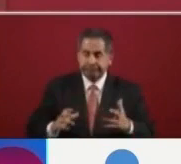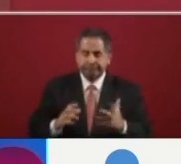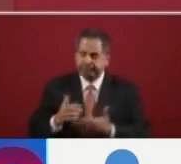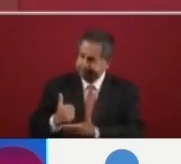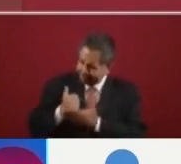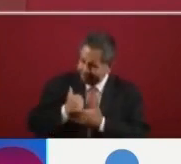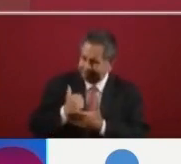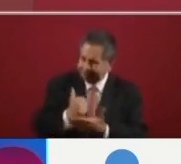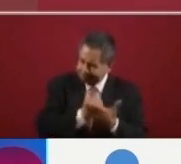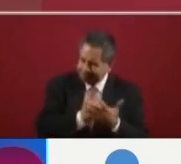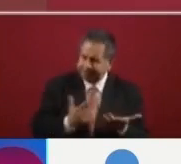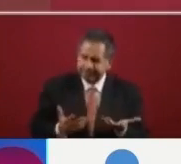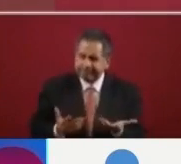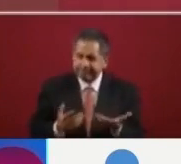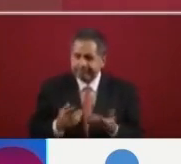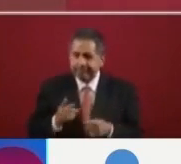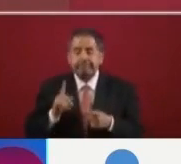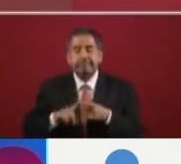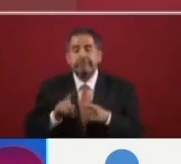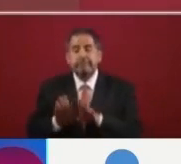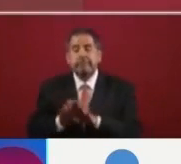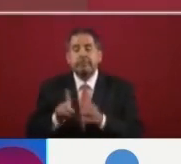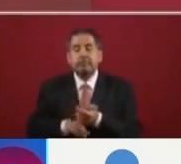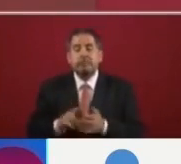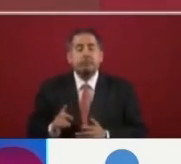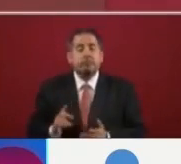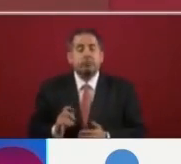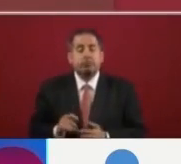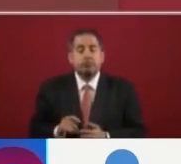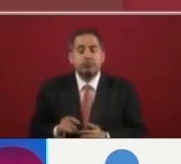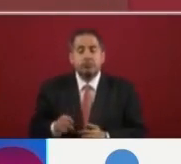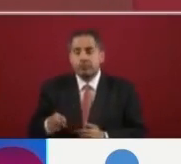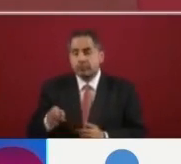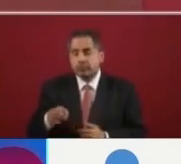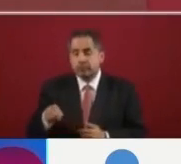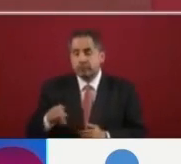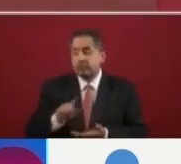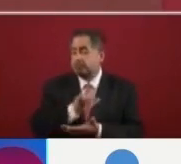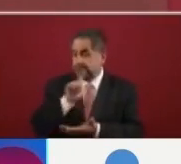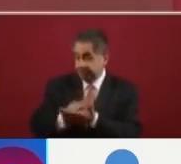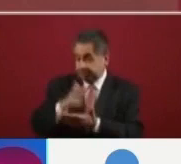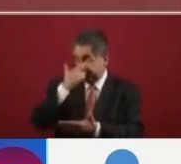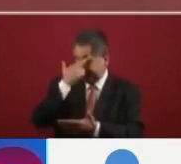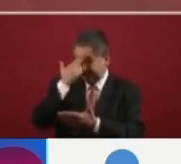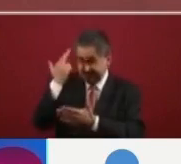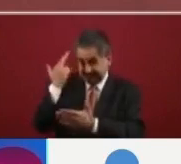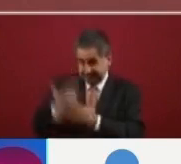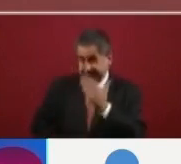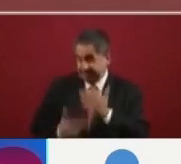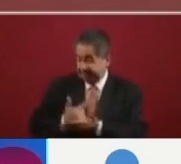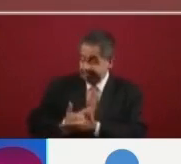nos ayuden. Primero, de que ya es delito grave